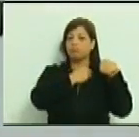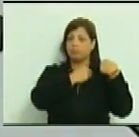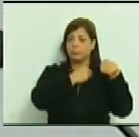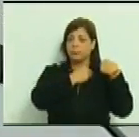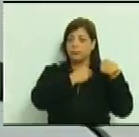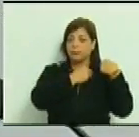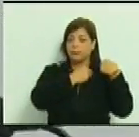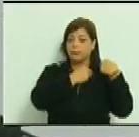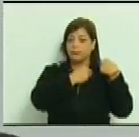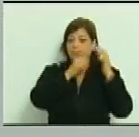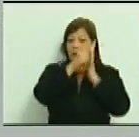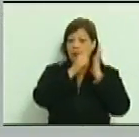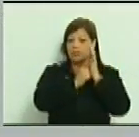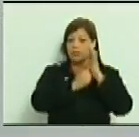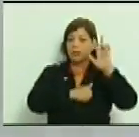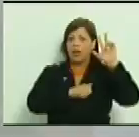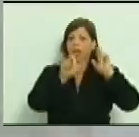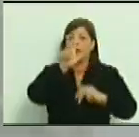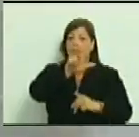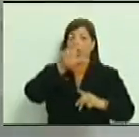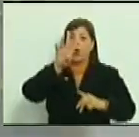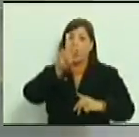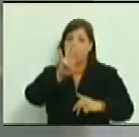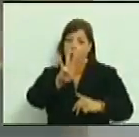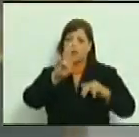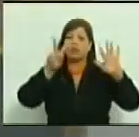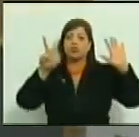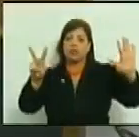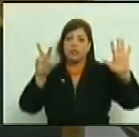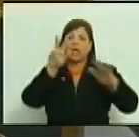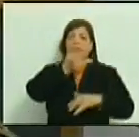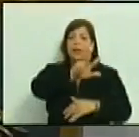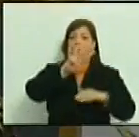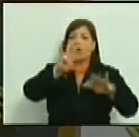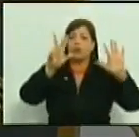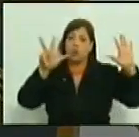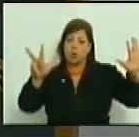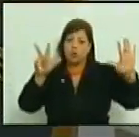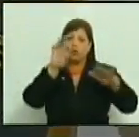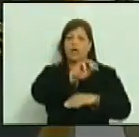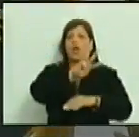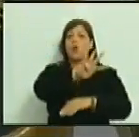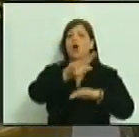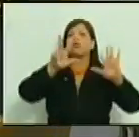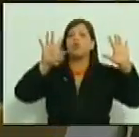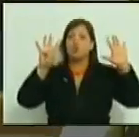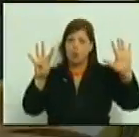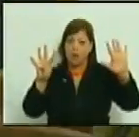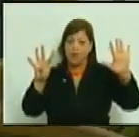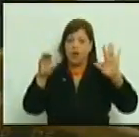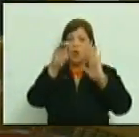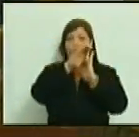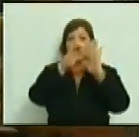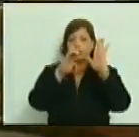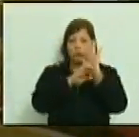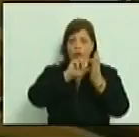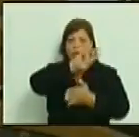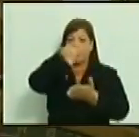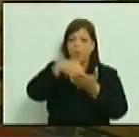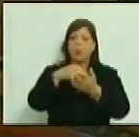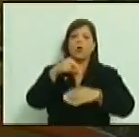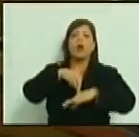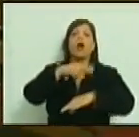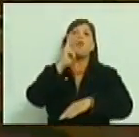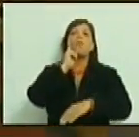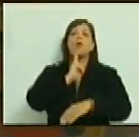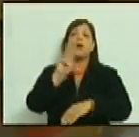previstas en los artículos 347, 348 y 349 de la Constitución de la República